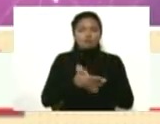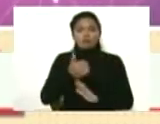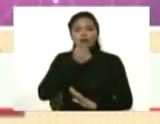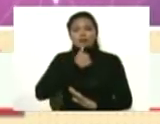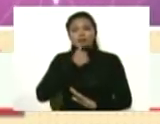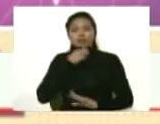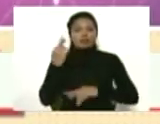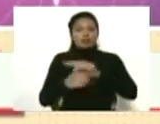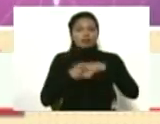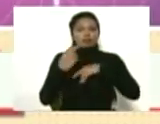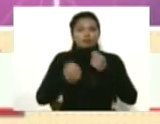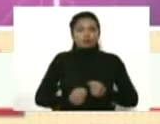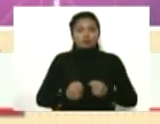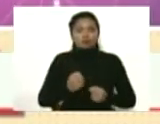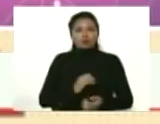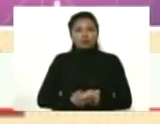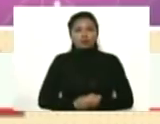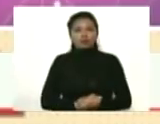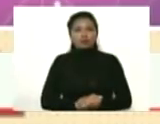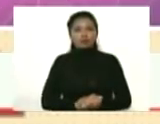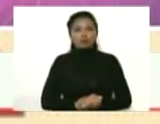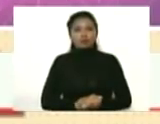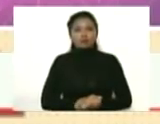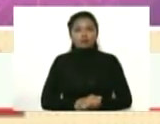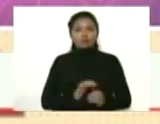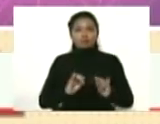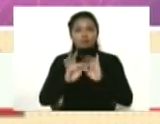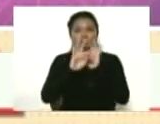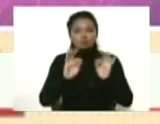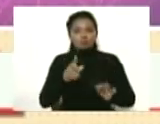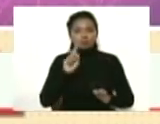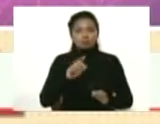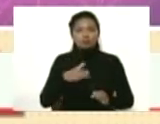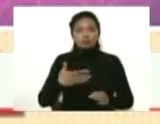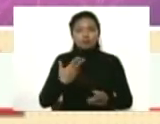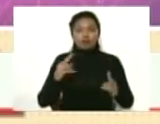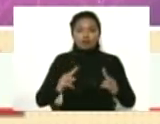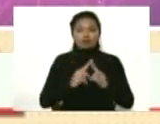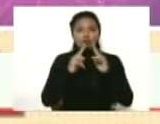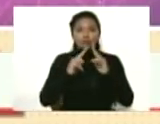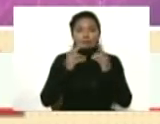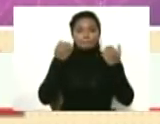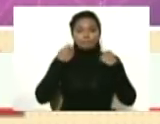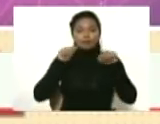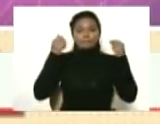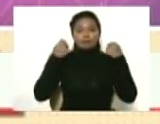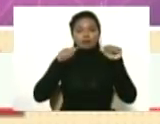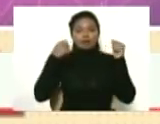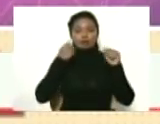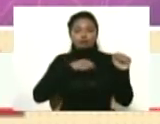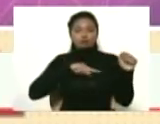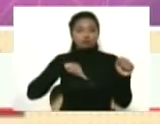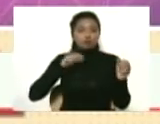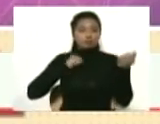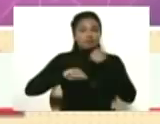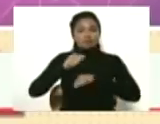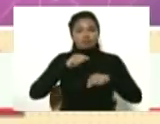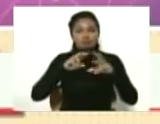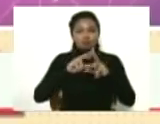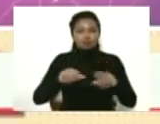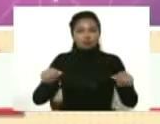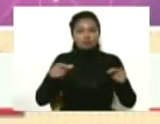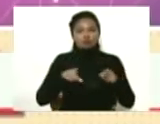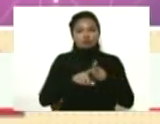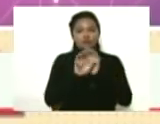resistencia revolucionaria, de tal manera que nos encontramos preparados para defender nuestro